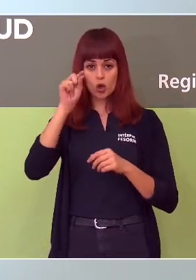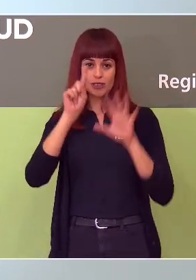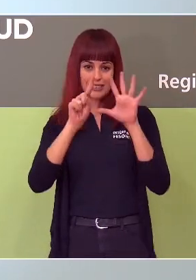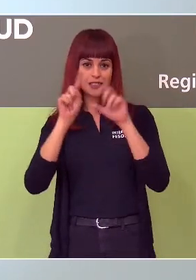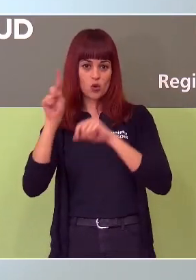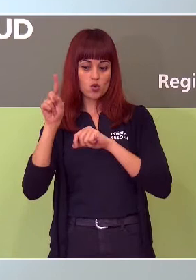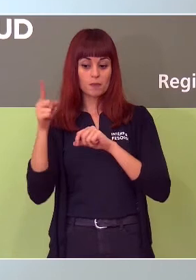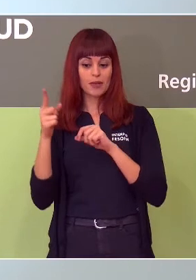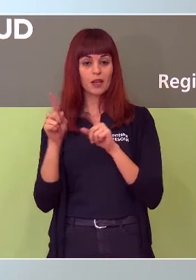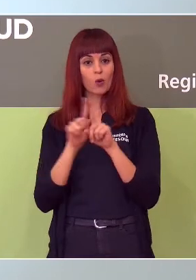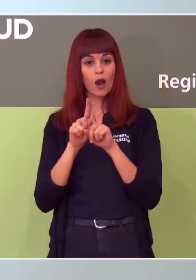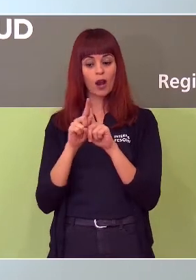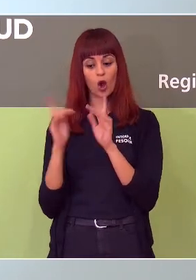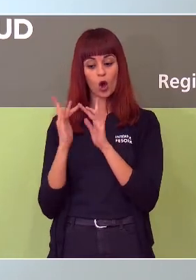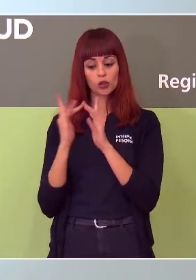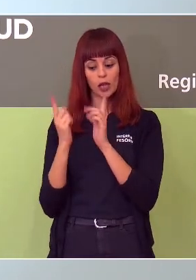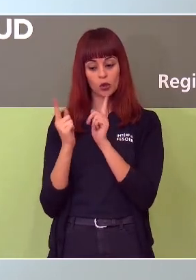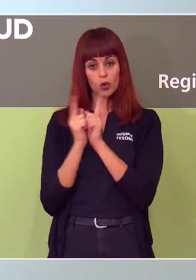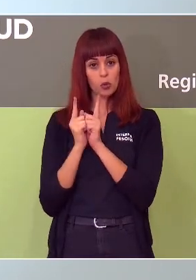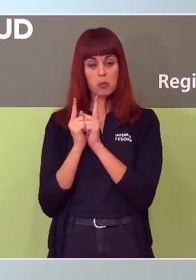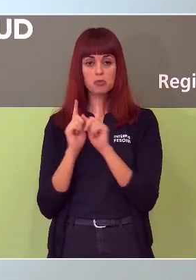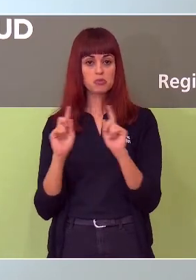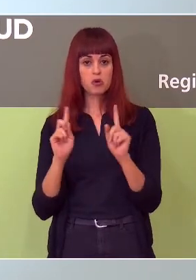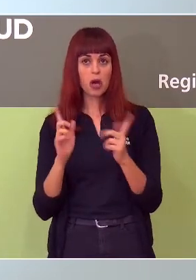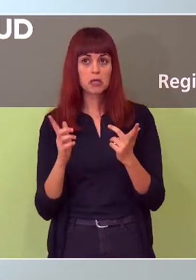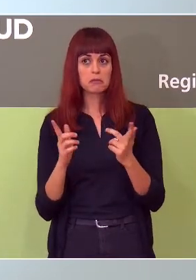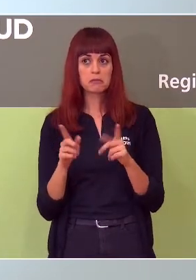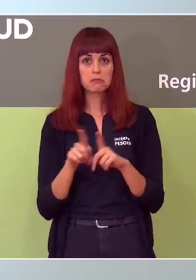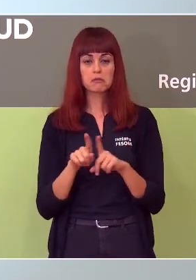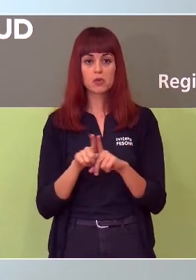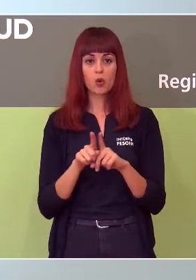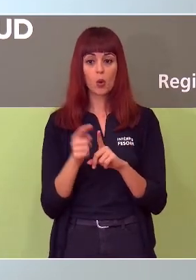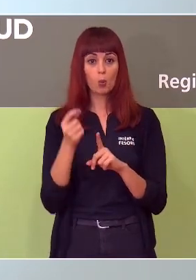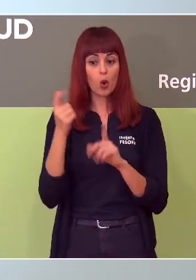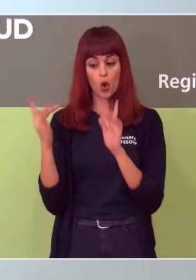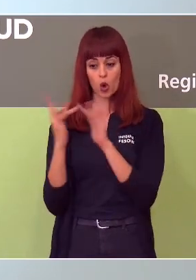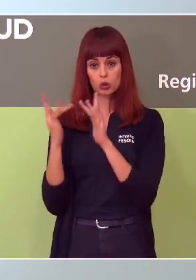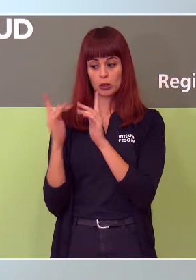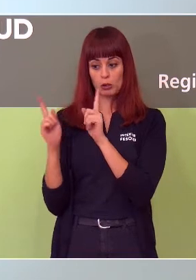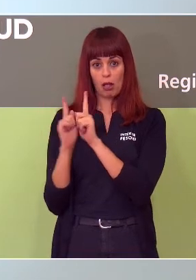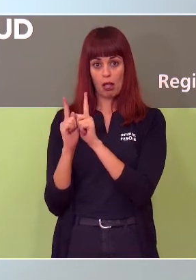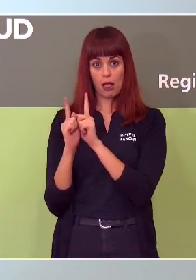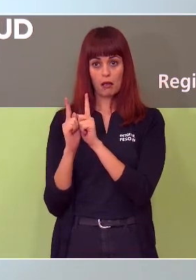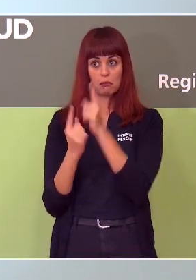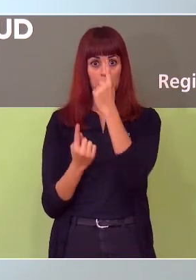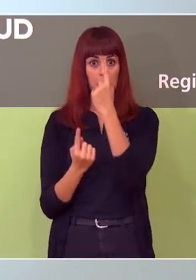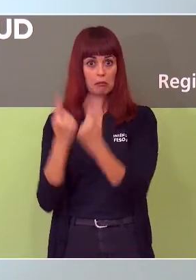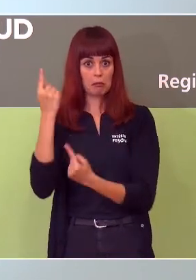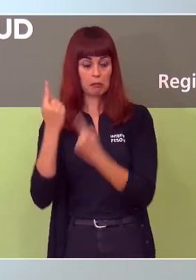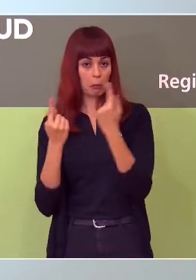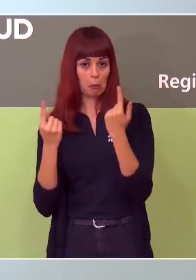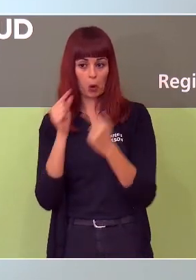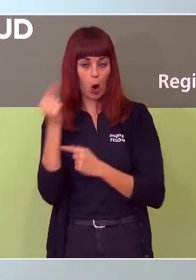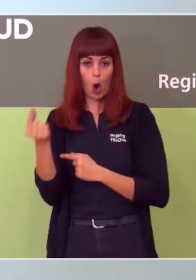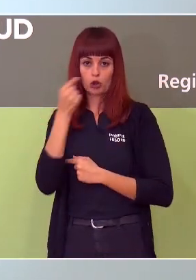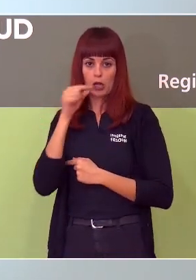no ha sido estrecho, ha sido contacto muy poco contacto en principio, un contacto esporádico, incluso no ha habido contacto. Y aún